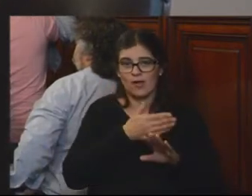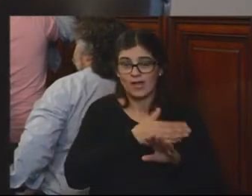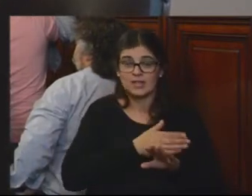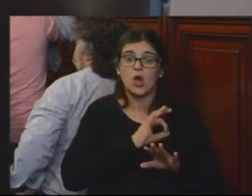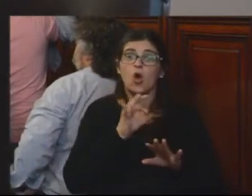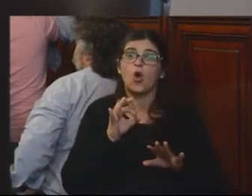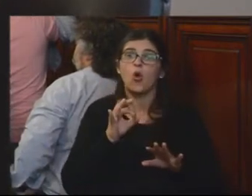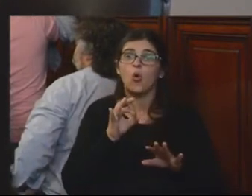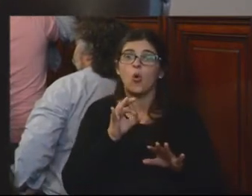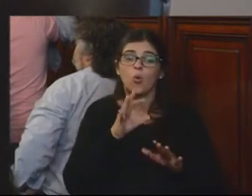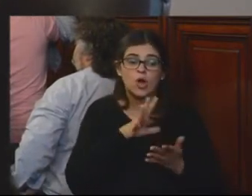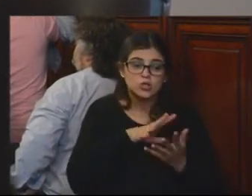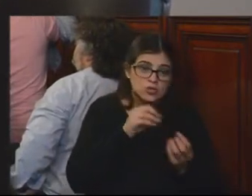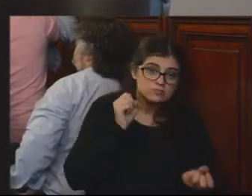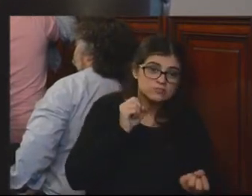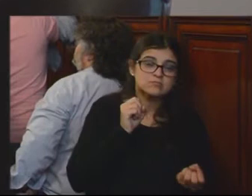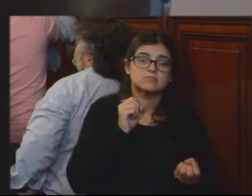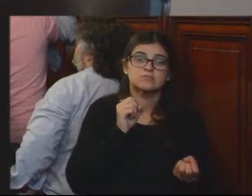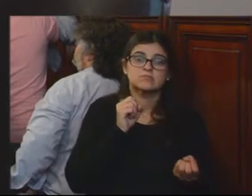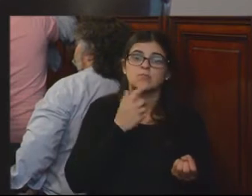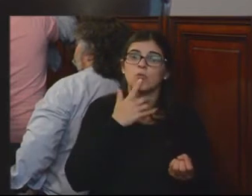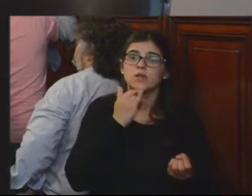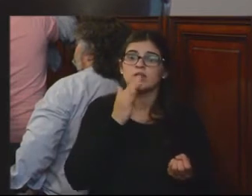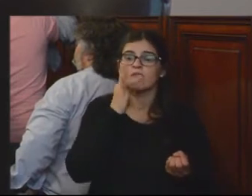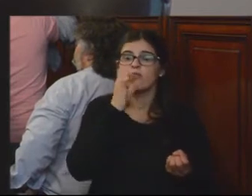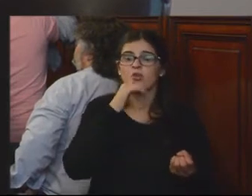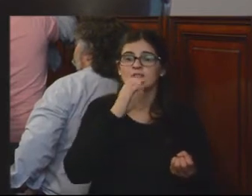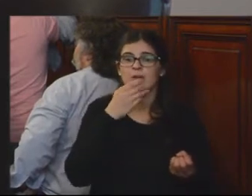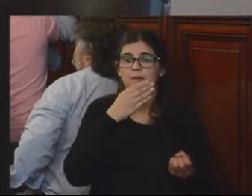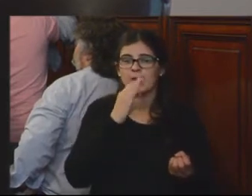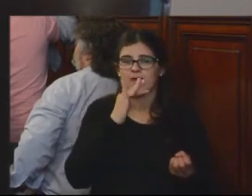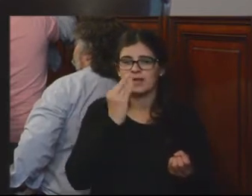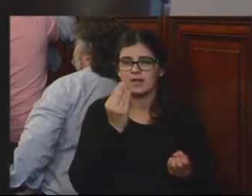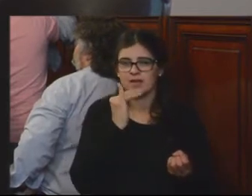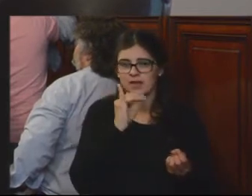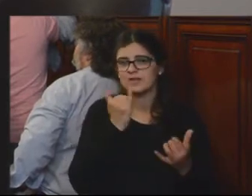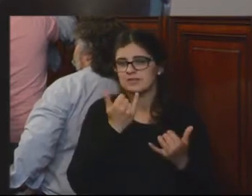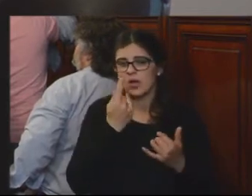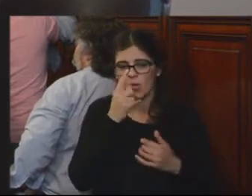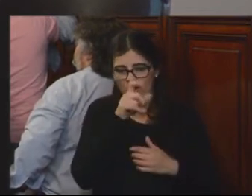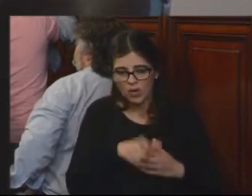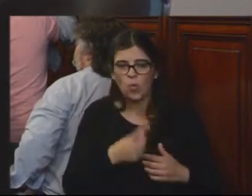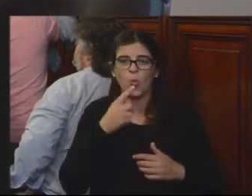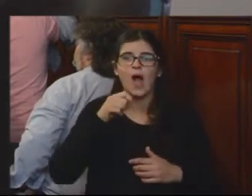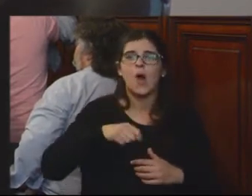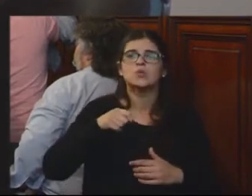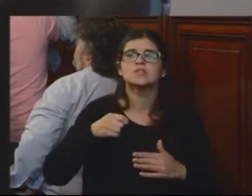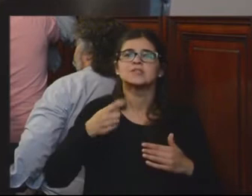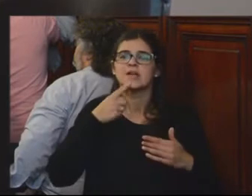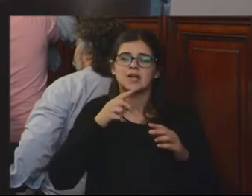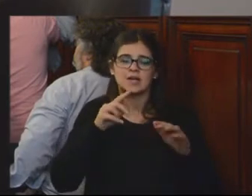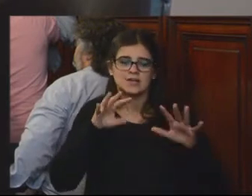interpretación de a propósito del caso fontevecchia y d'amico que ha dado lugar a una audiencia especial de